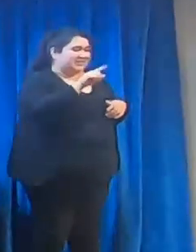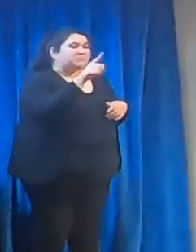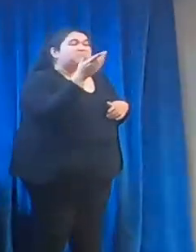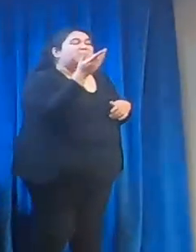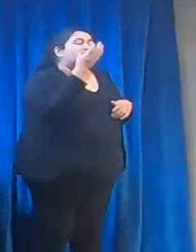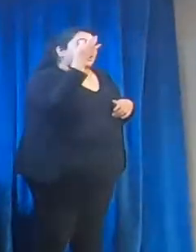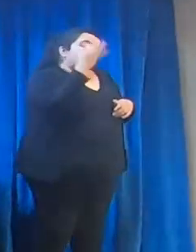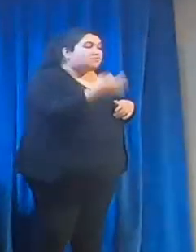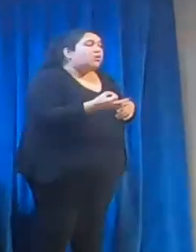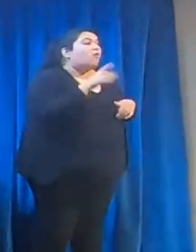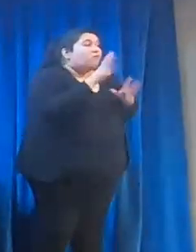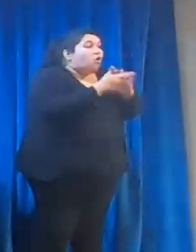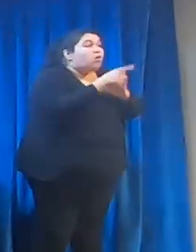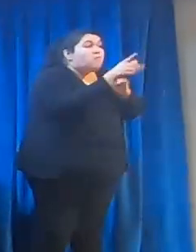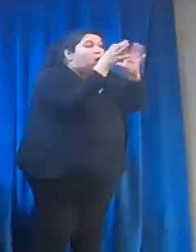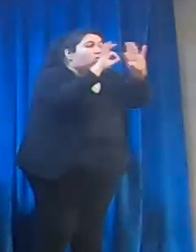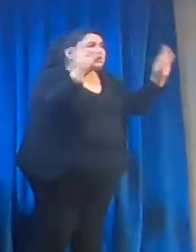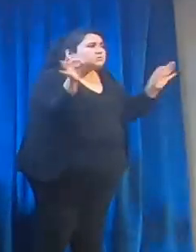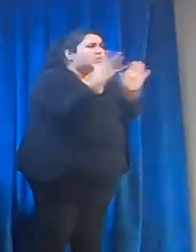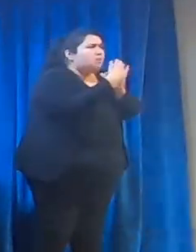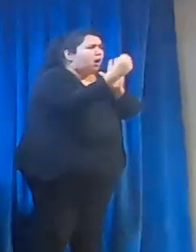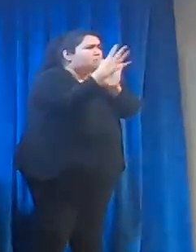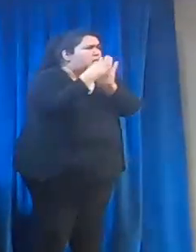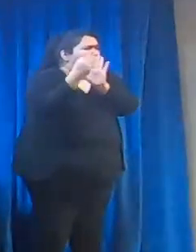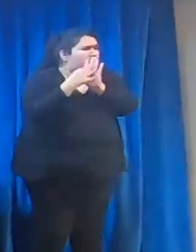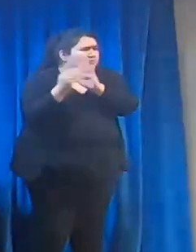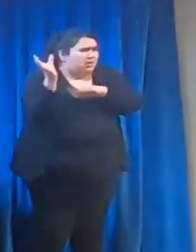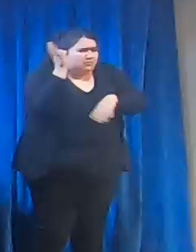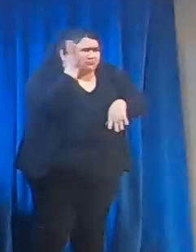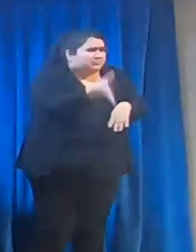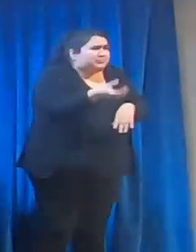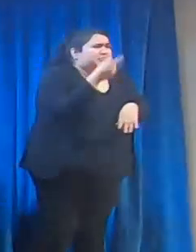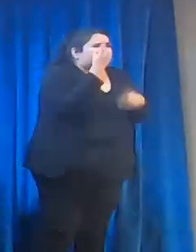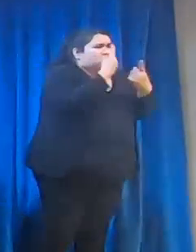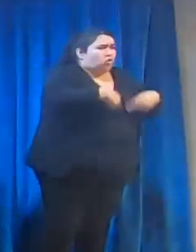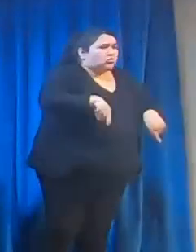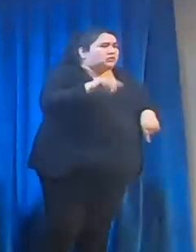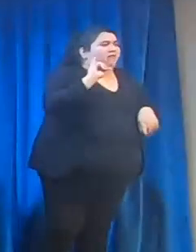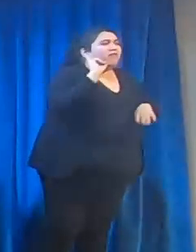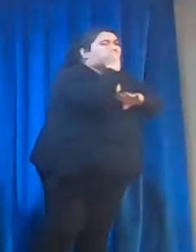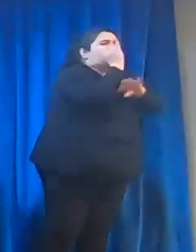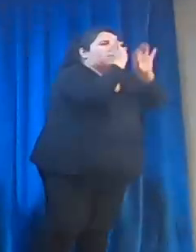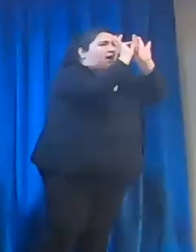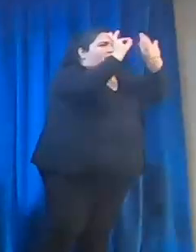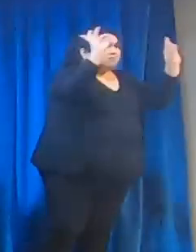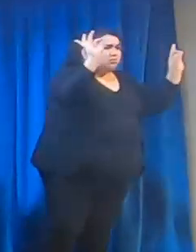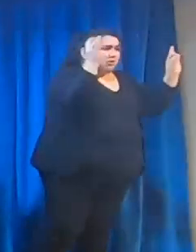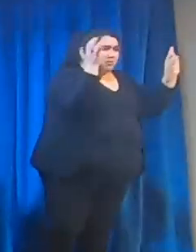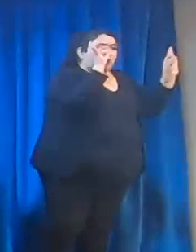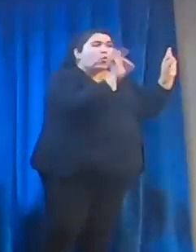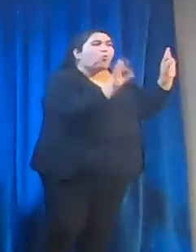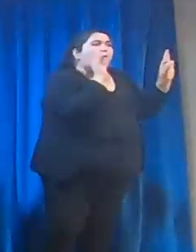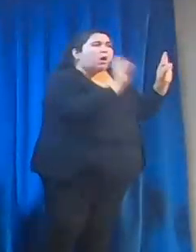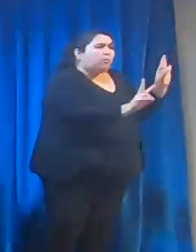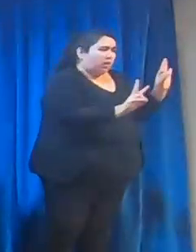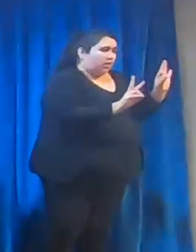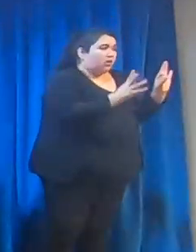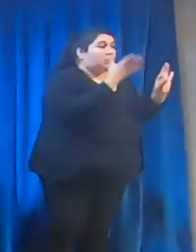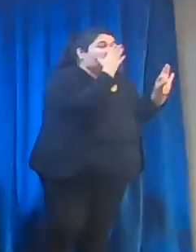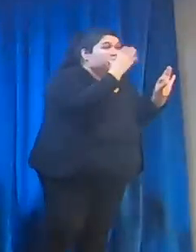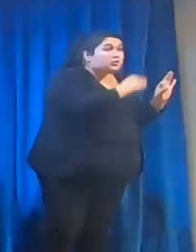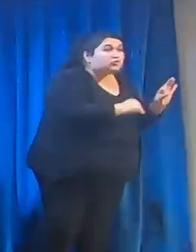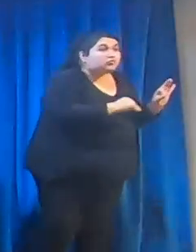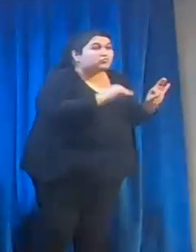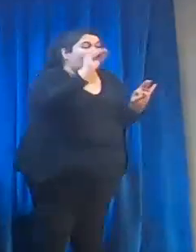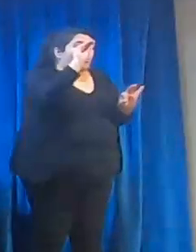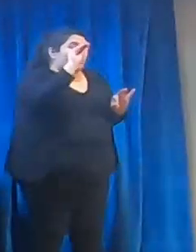a replicar los chicos, que las repiten, que la aventura y la travesura es filmar cómo escriben eso y nadie se entera. Después suben esa